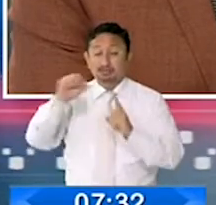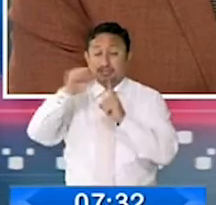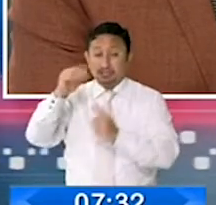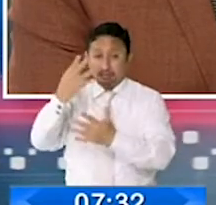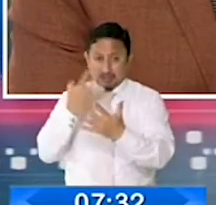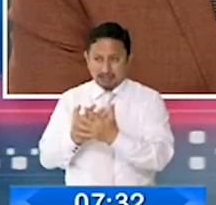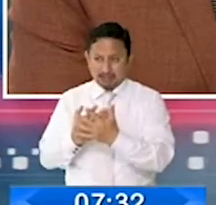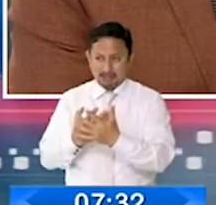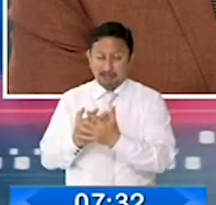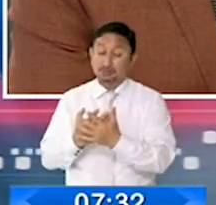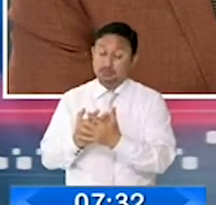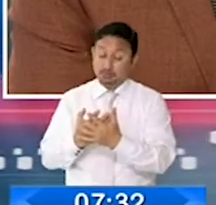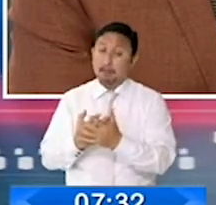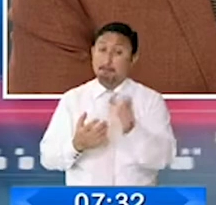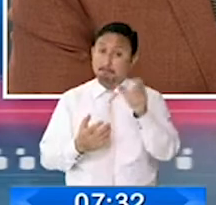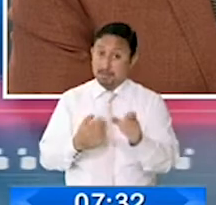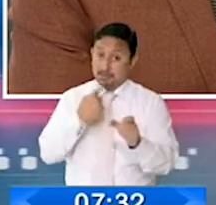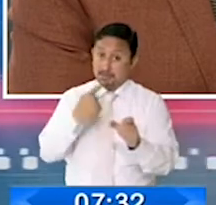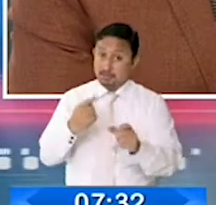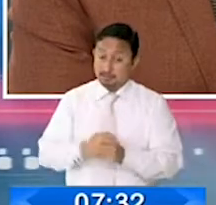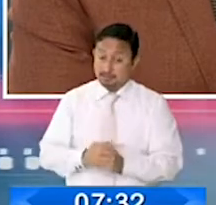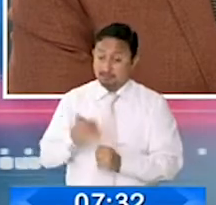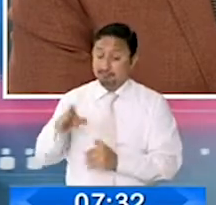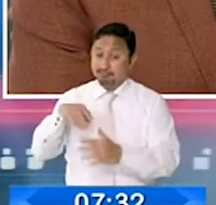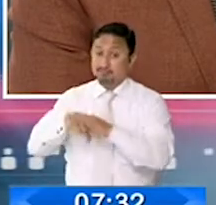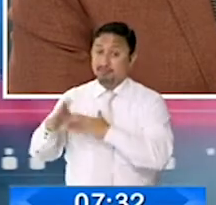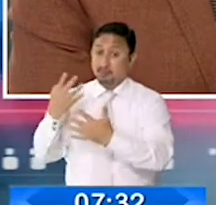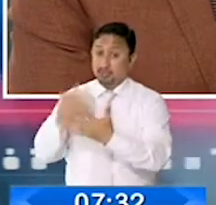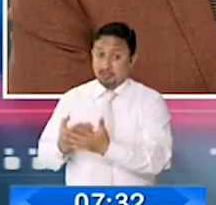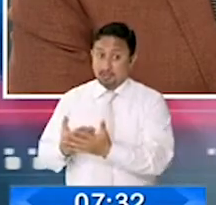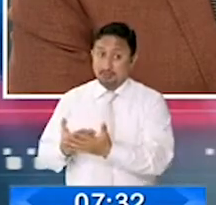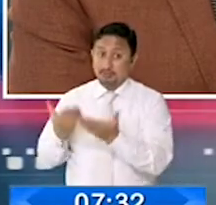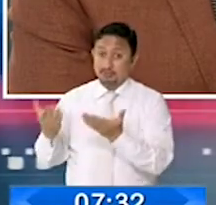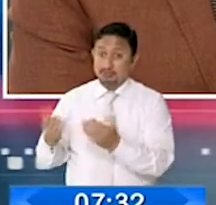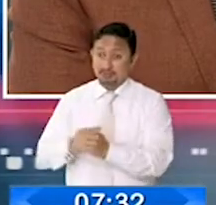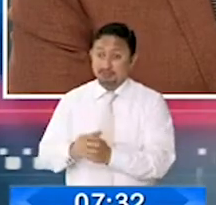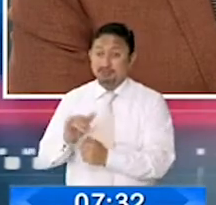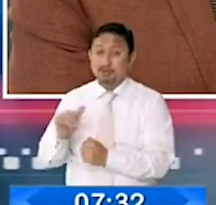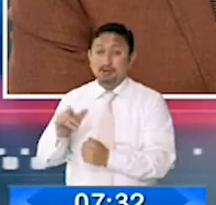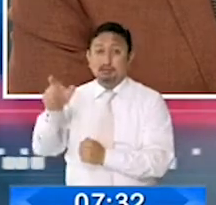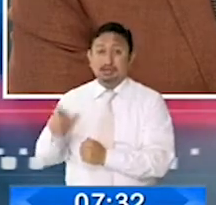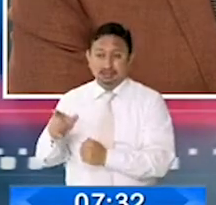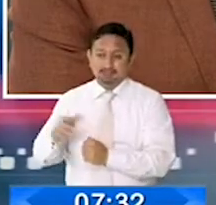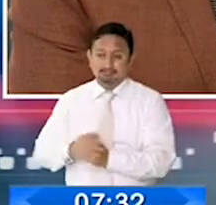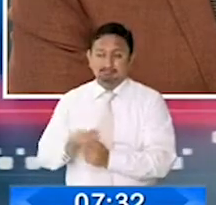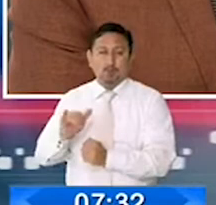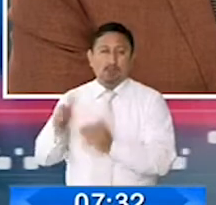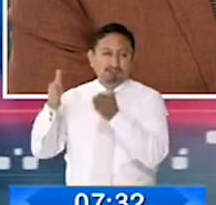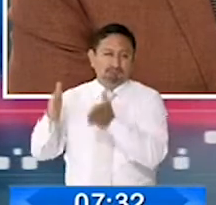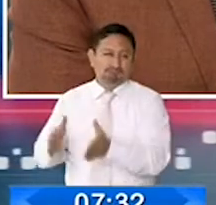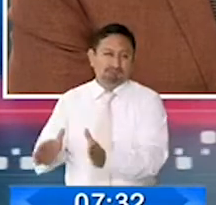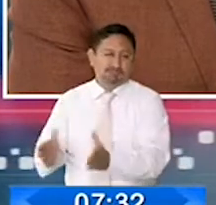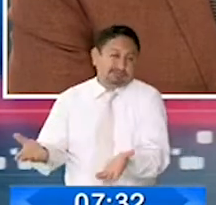carcelario. La gente suele decir una cárcel penosamente es un cementerio de los vivos,